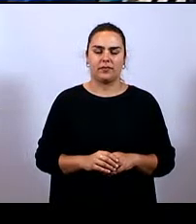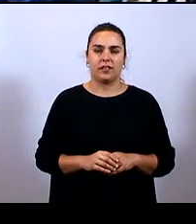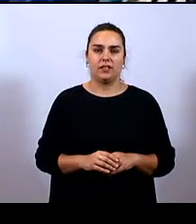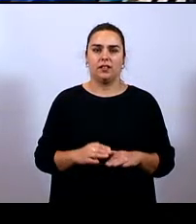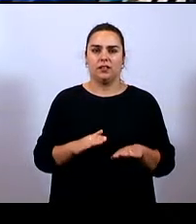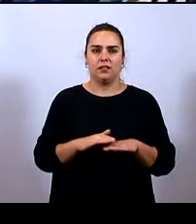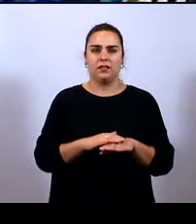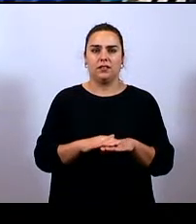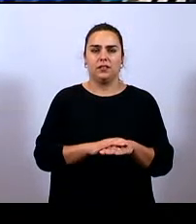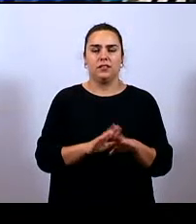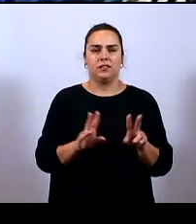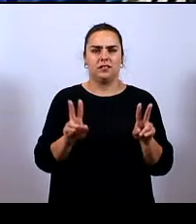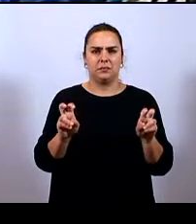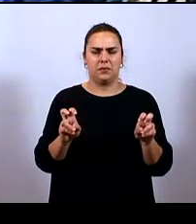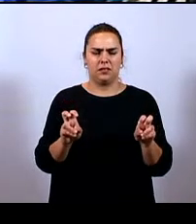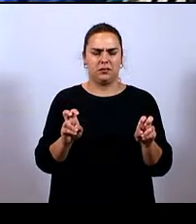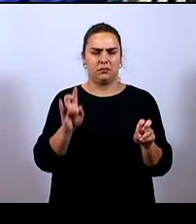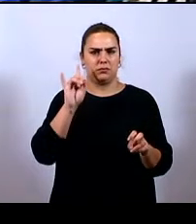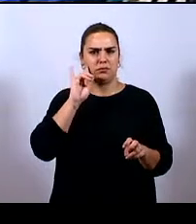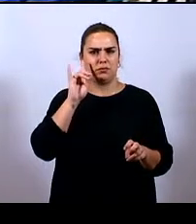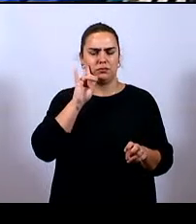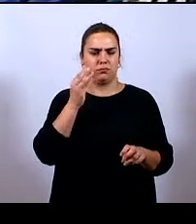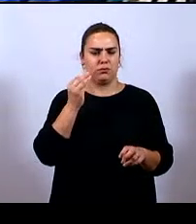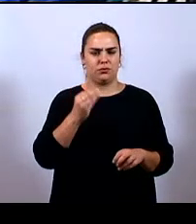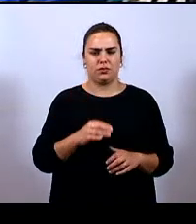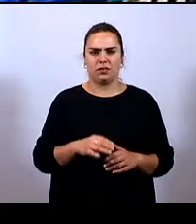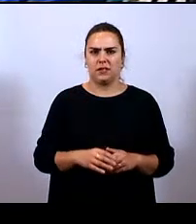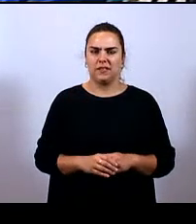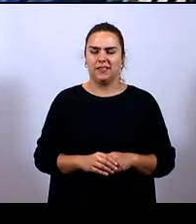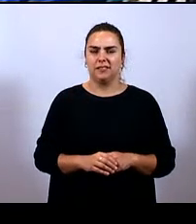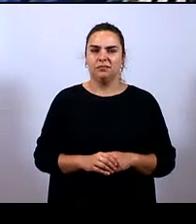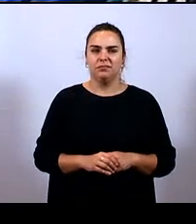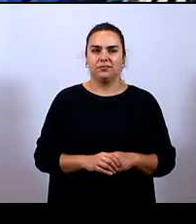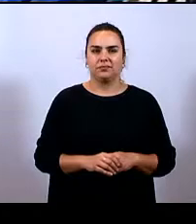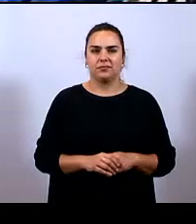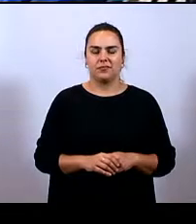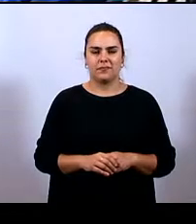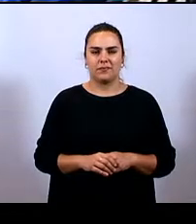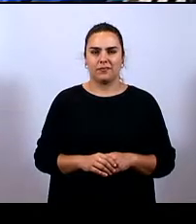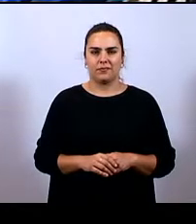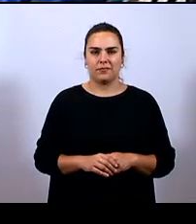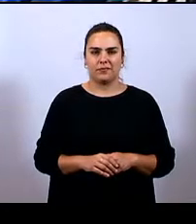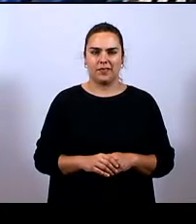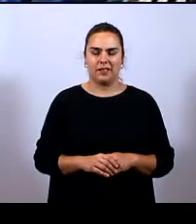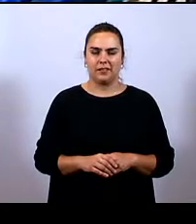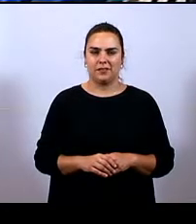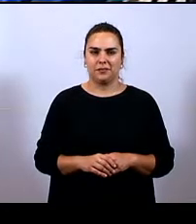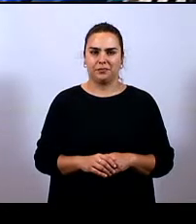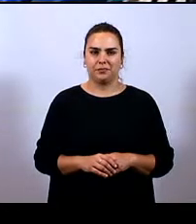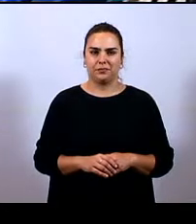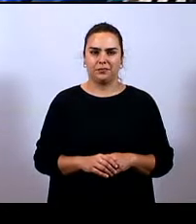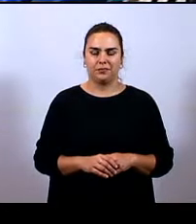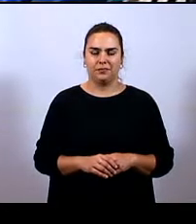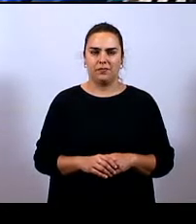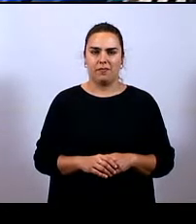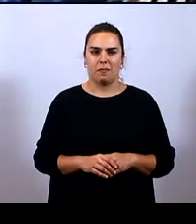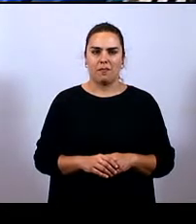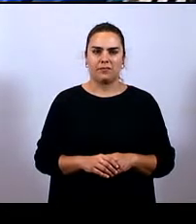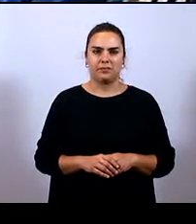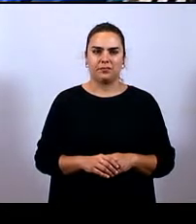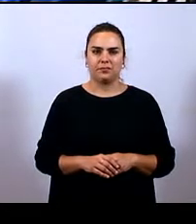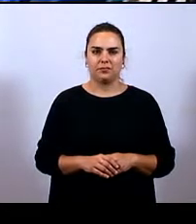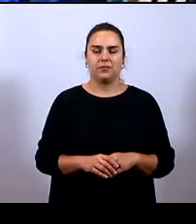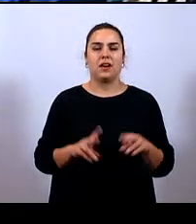Sobre lo de los... Uy, vaya. Sí. Qué gozarro. Sobre lo de los